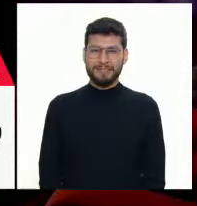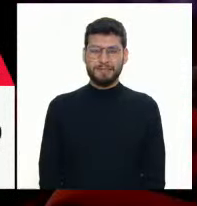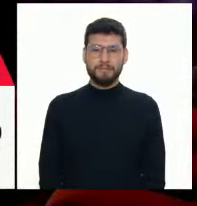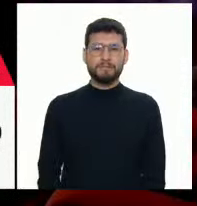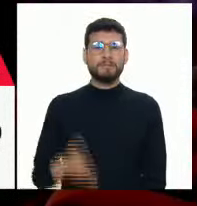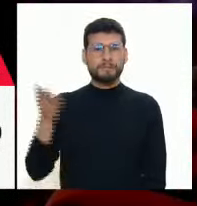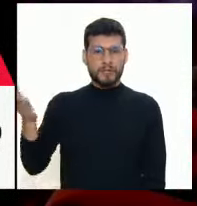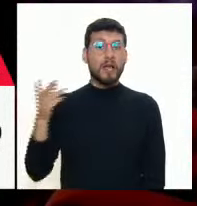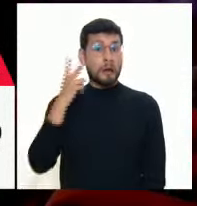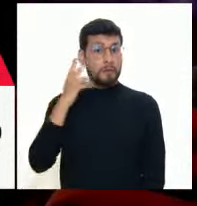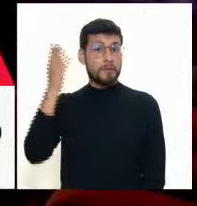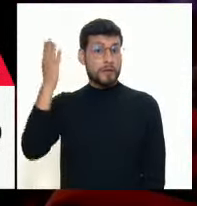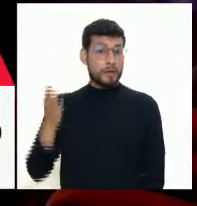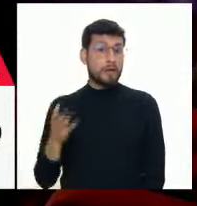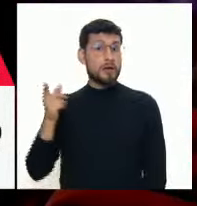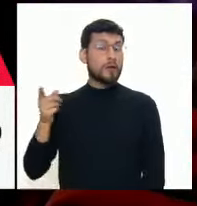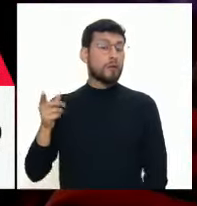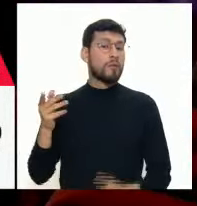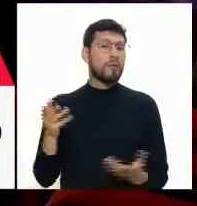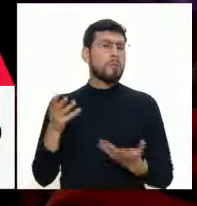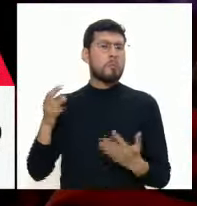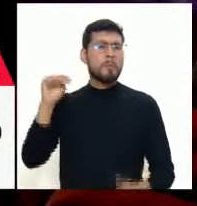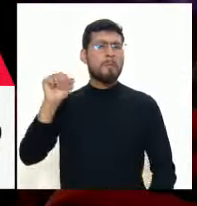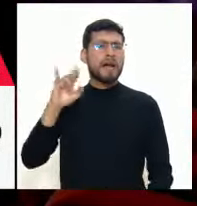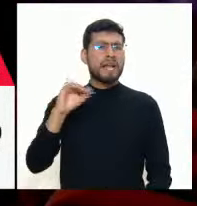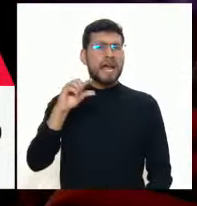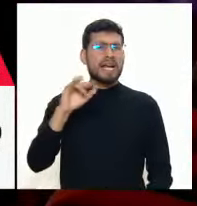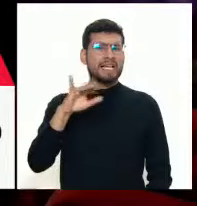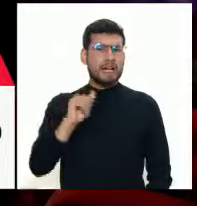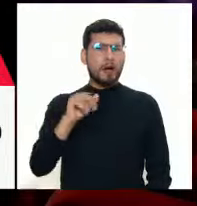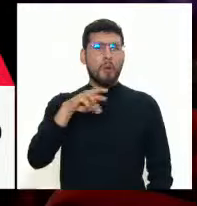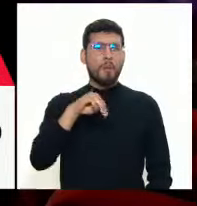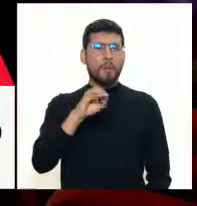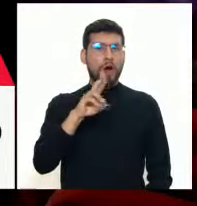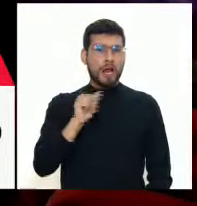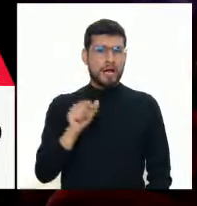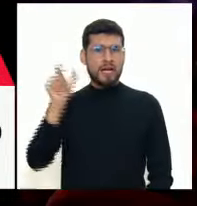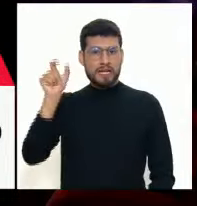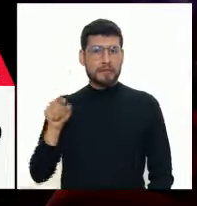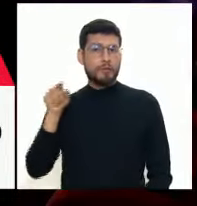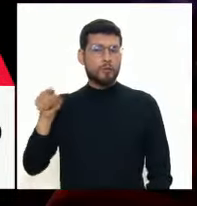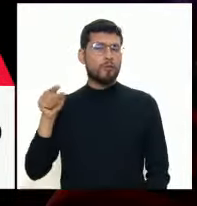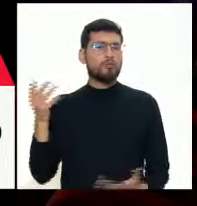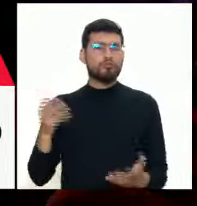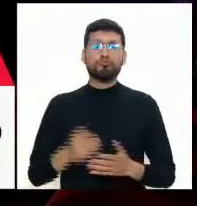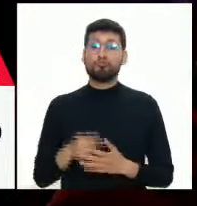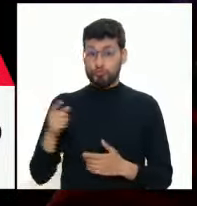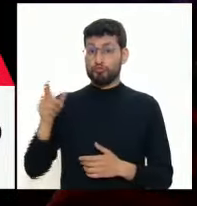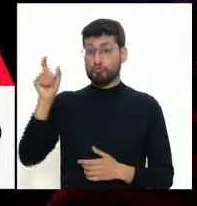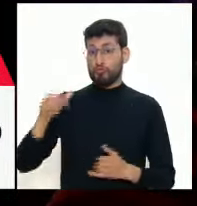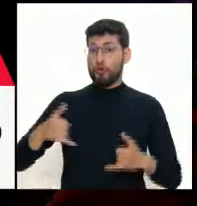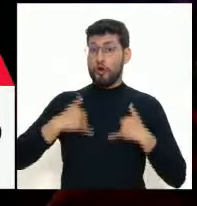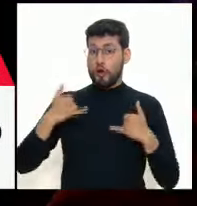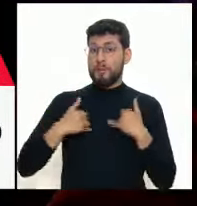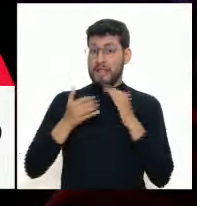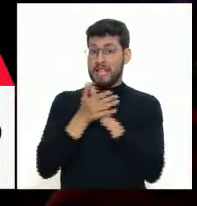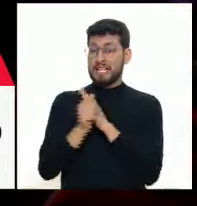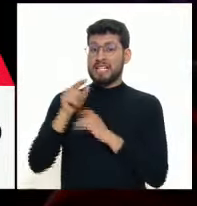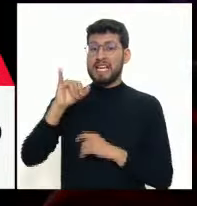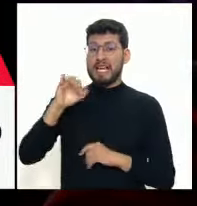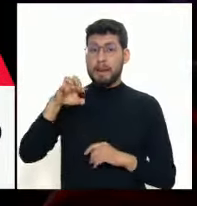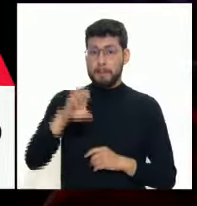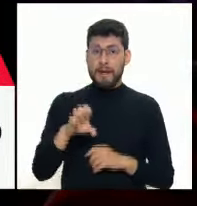Ahí podíamos apreciar el talento de María Gracia Mora, quien será una de las jóvenes talentos del Canal